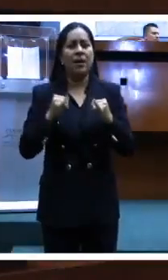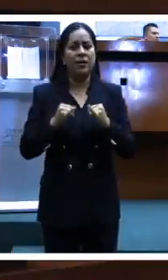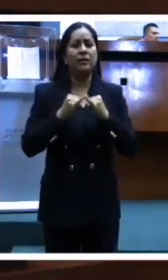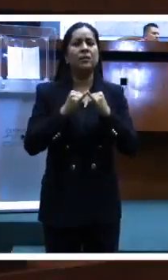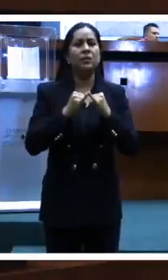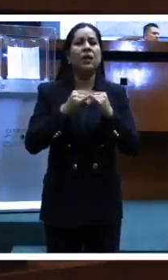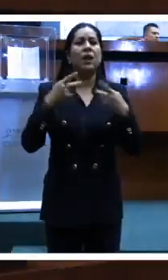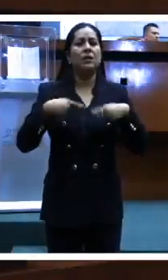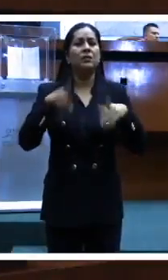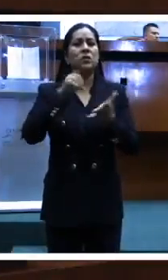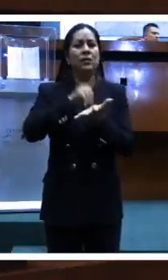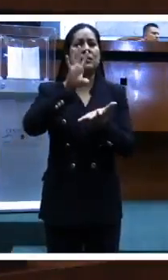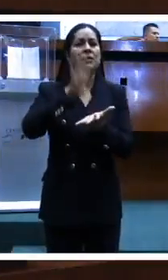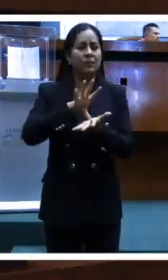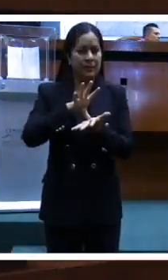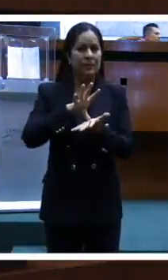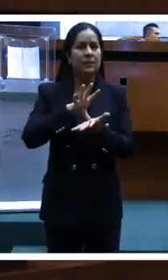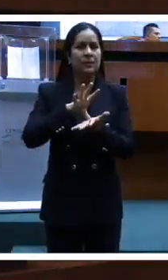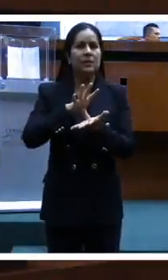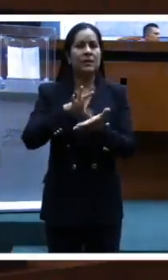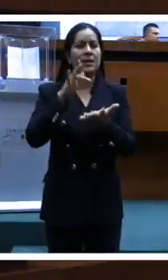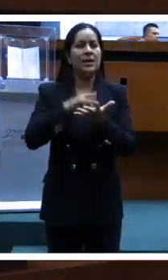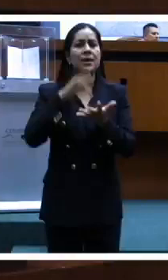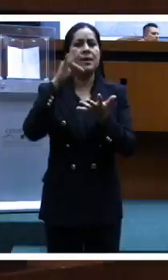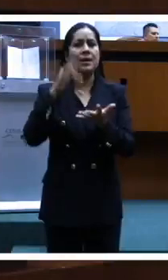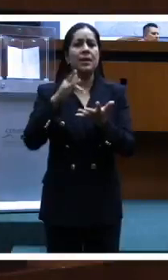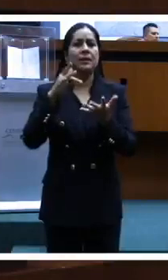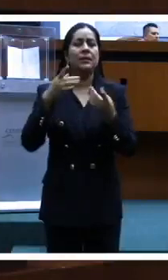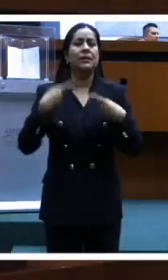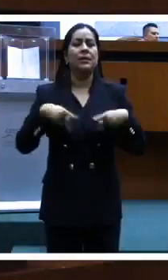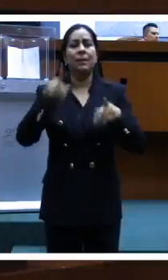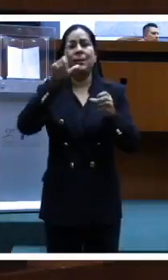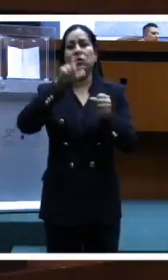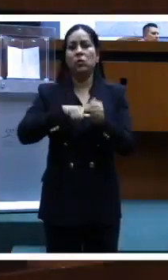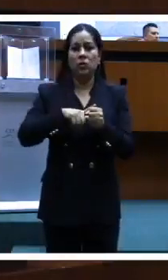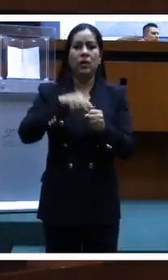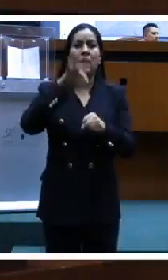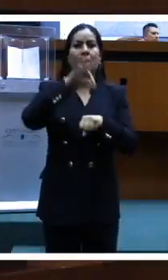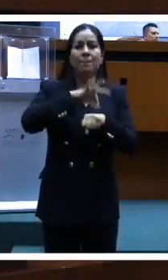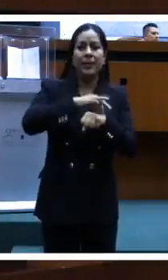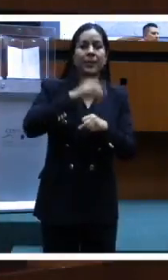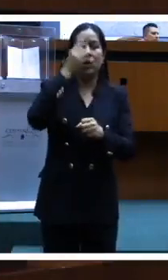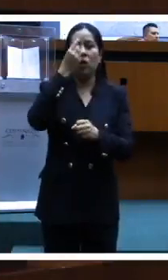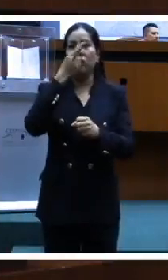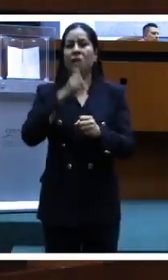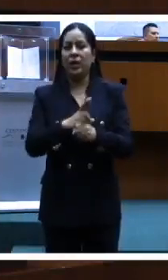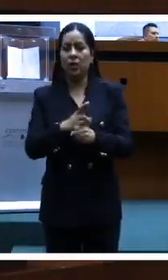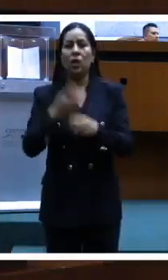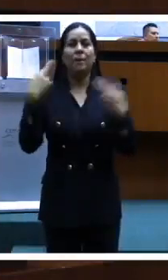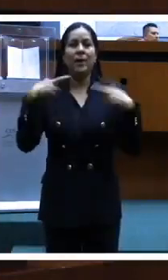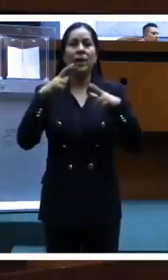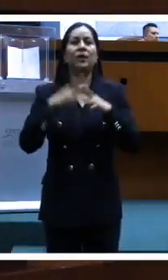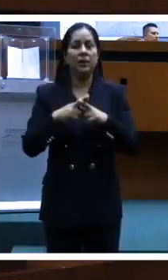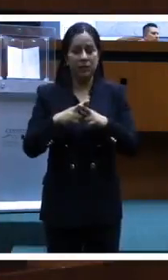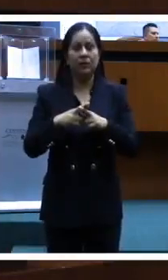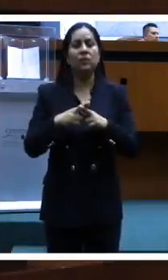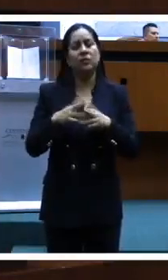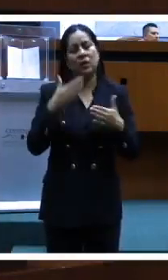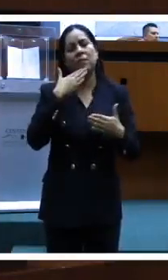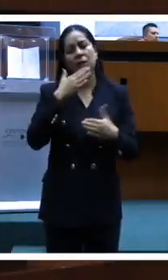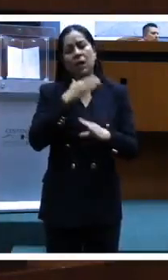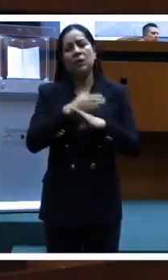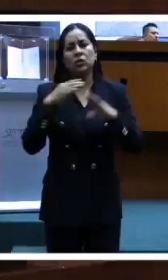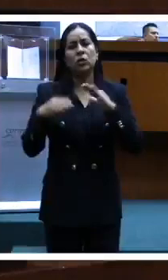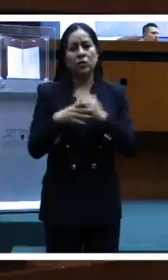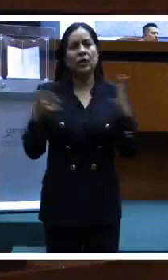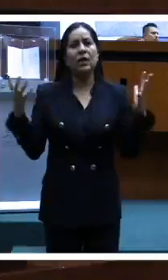institucional a las personas con discapacidad. Gracias al personal médico, educación, directoras, maestras, maestros, que están haciendo bien las